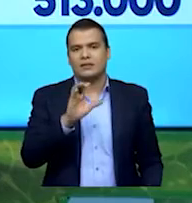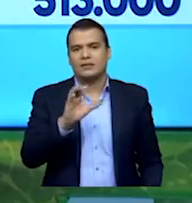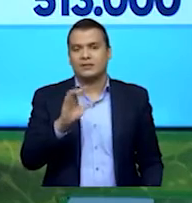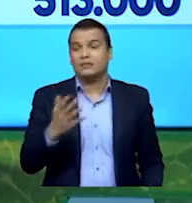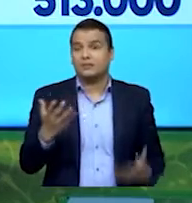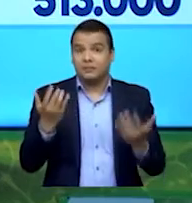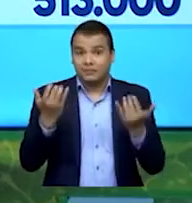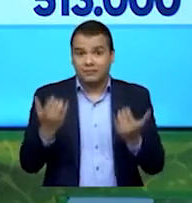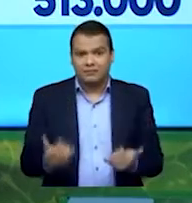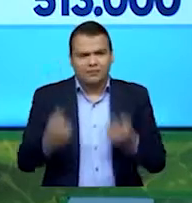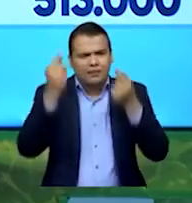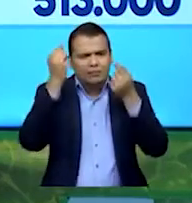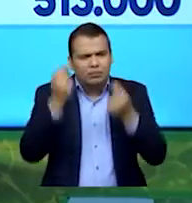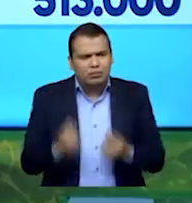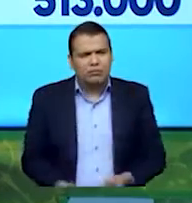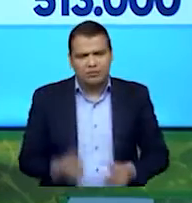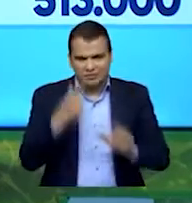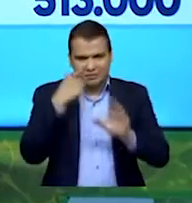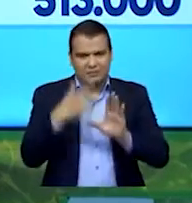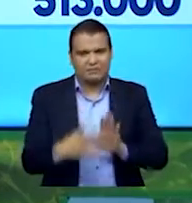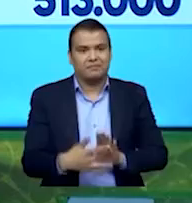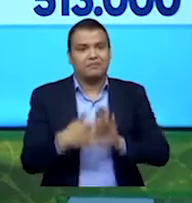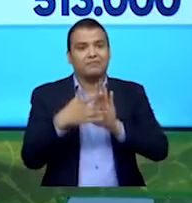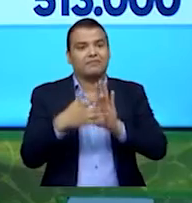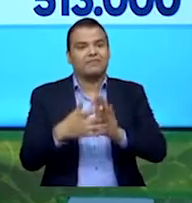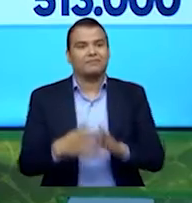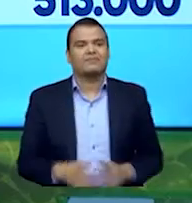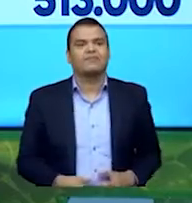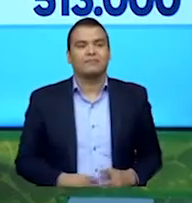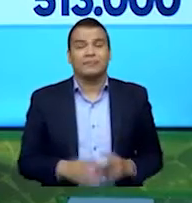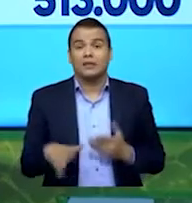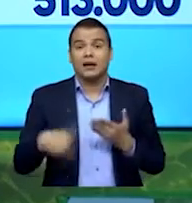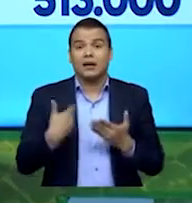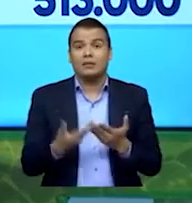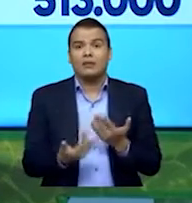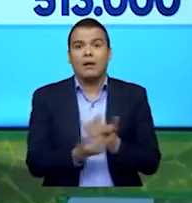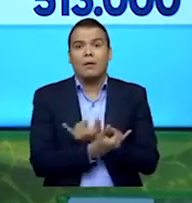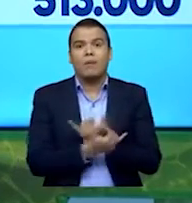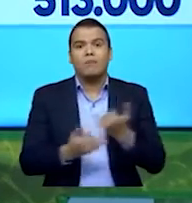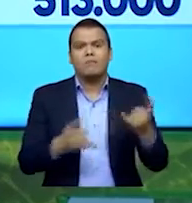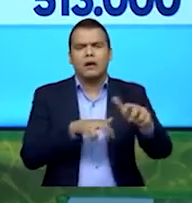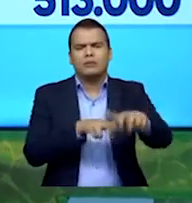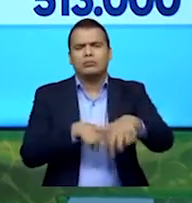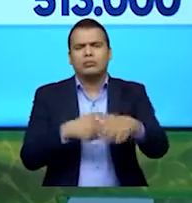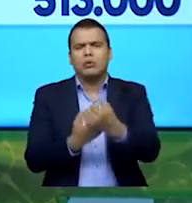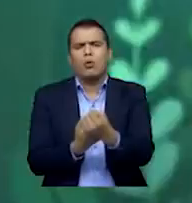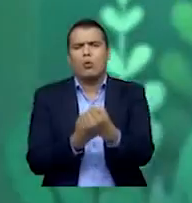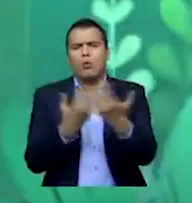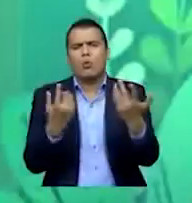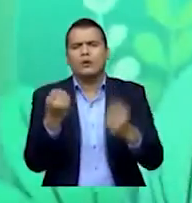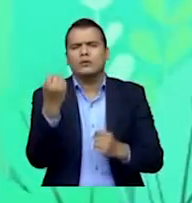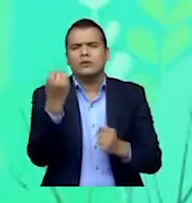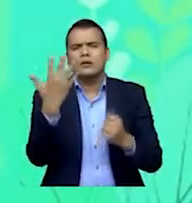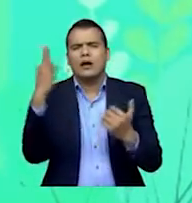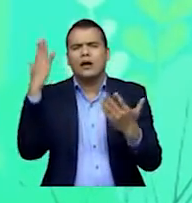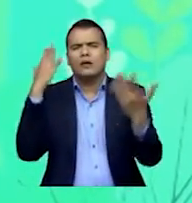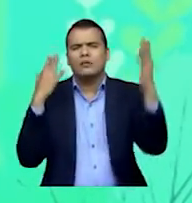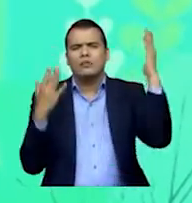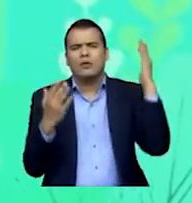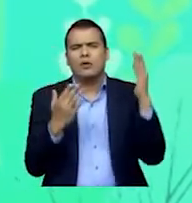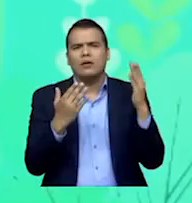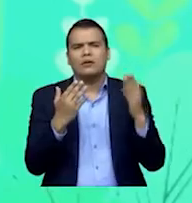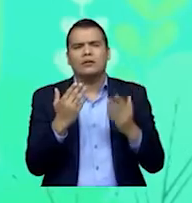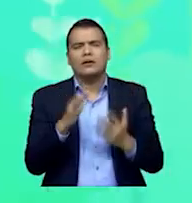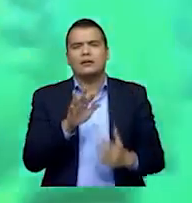ya ha llegado la hora de actualizar nuestro sembró metro hasta este martes 25 de agosto las cbc y sus aliados han sembrado